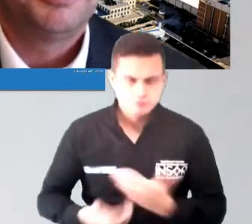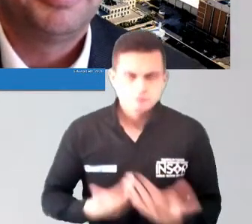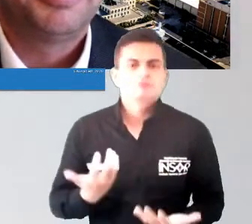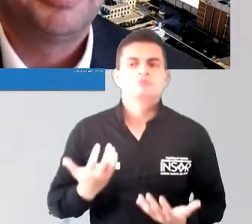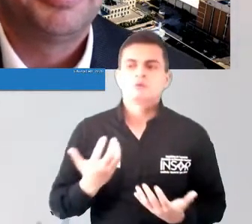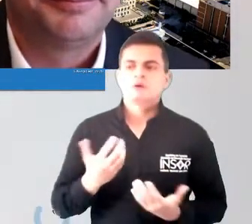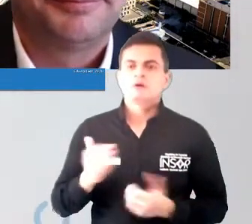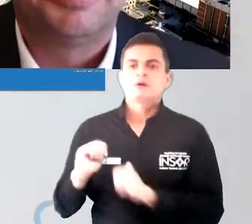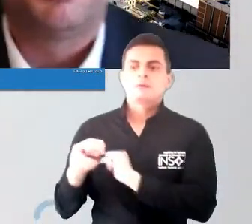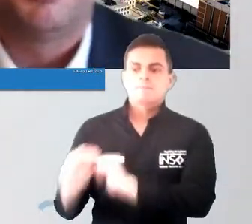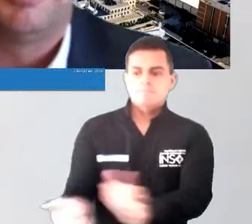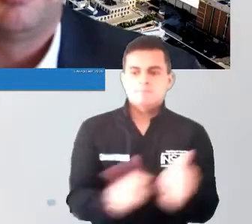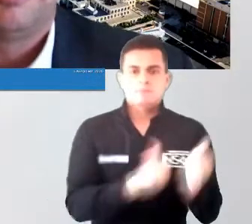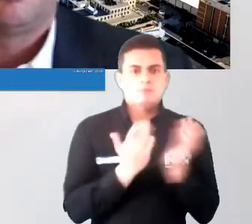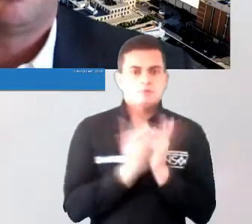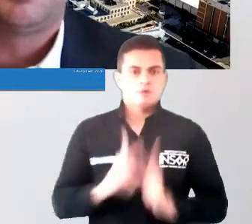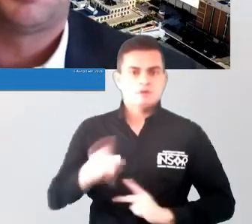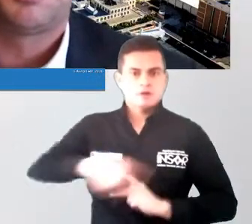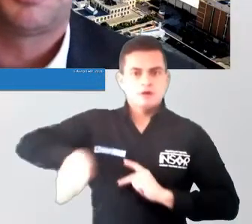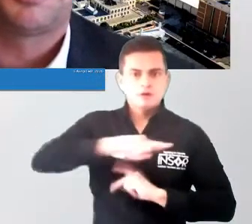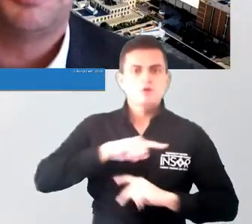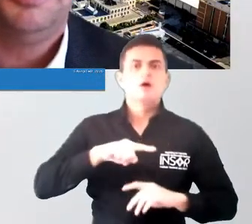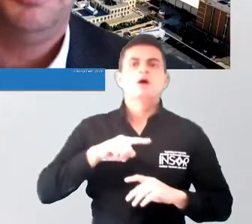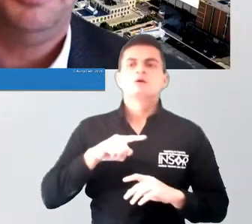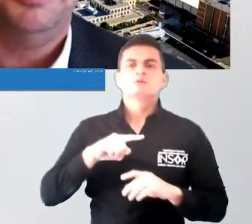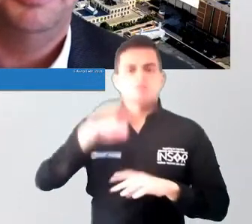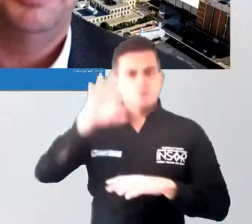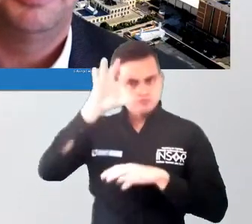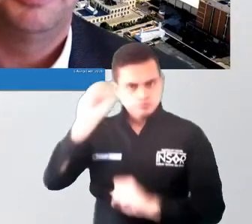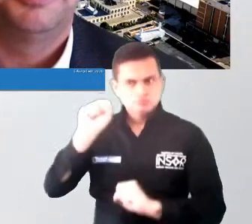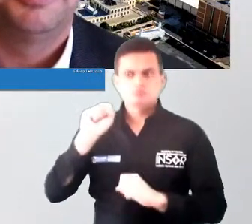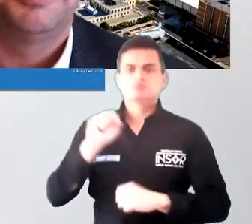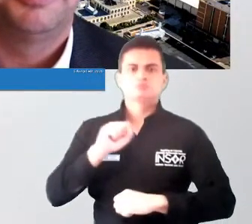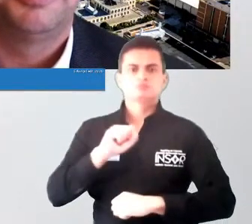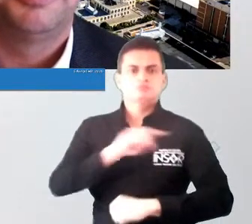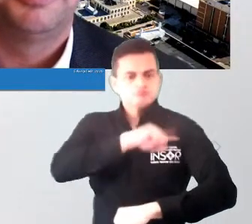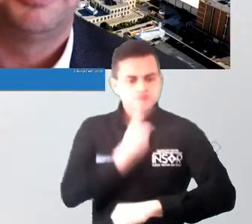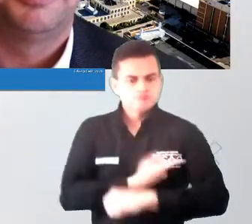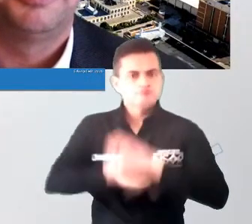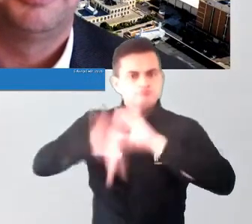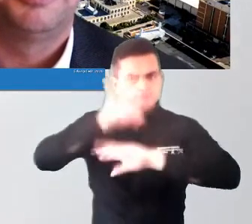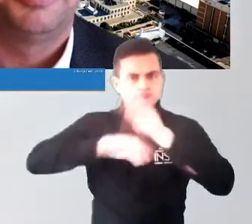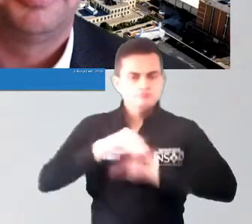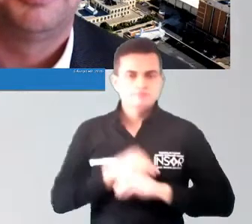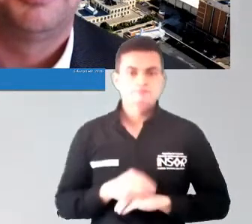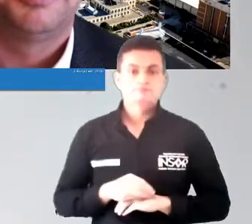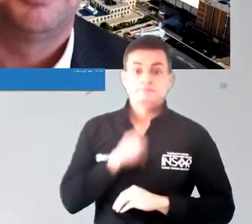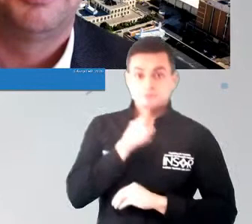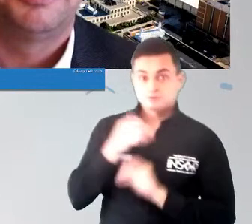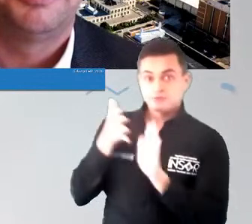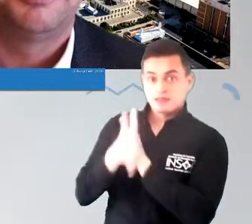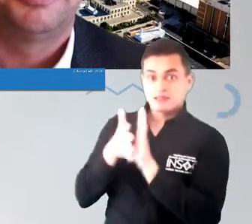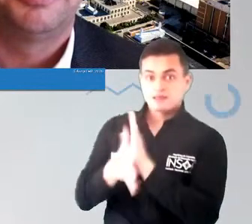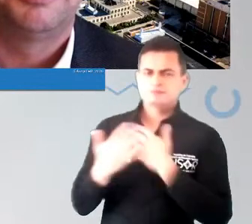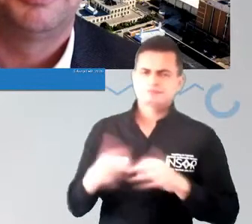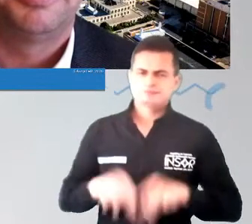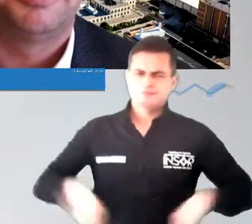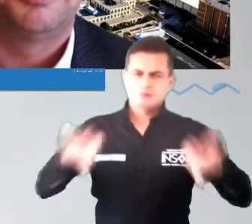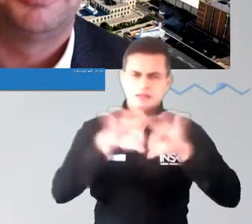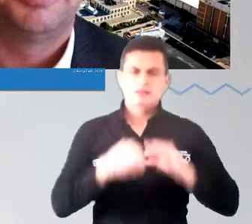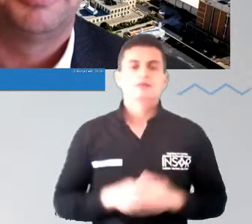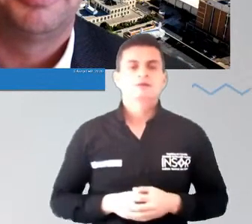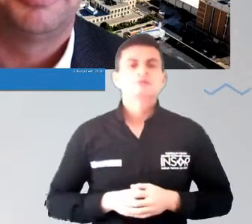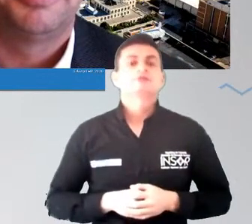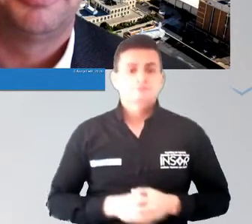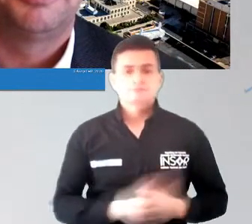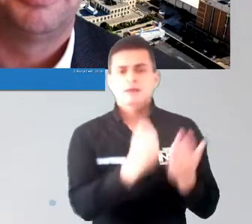estudiantes y todos los mensajes que usted nos ha traído son verdaderamente fundamentales. Hay otras preguntas, pero yo no